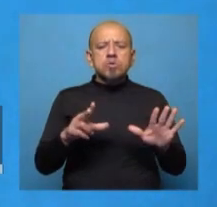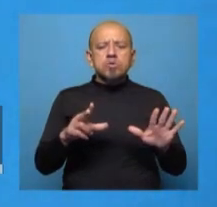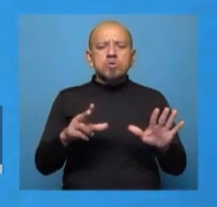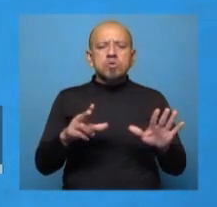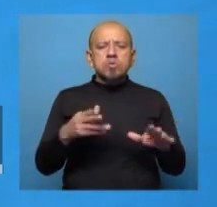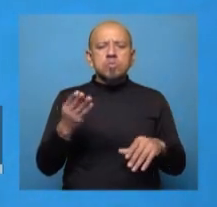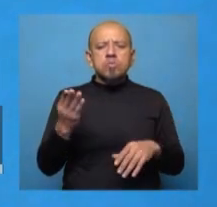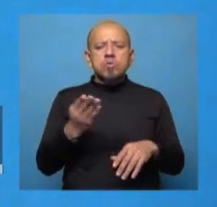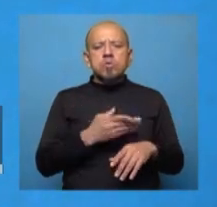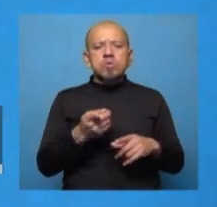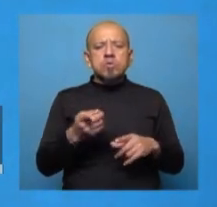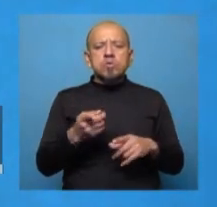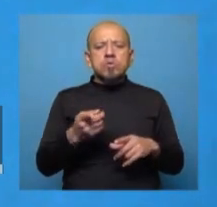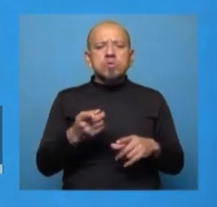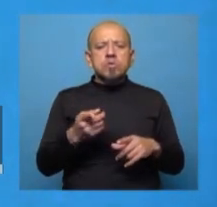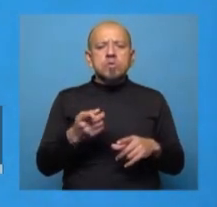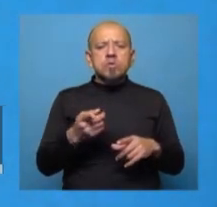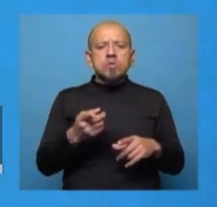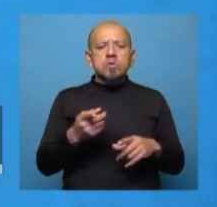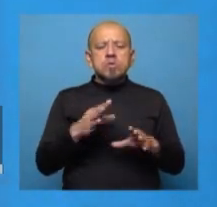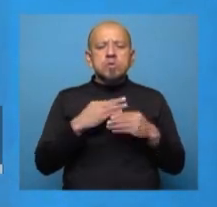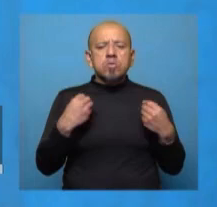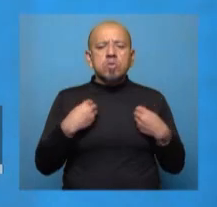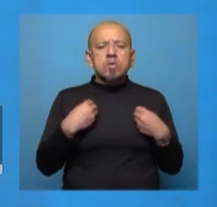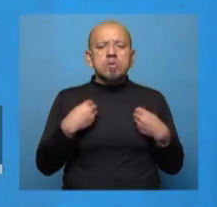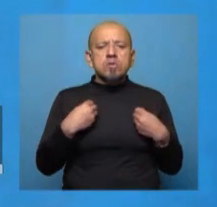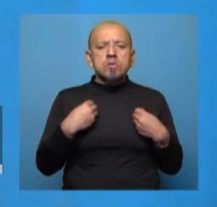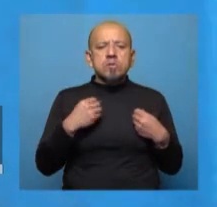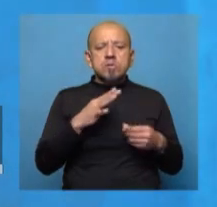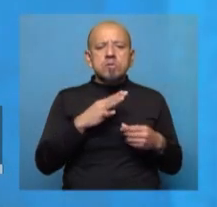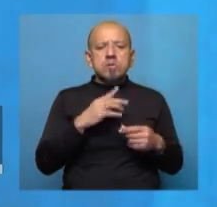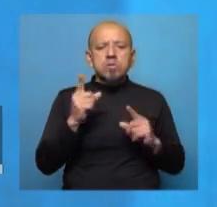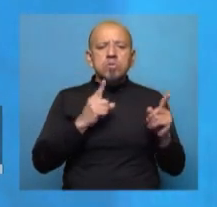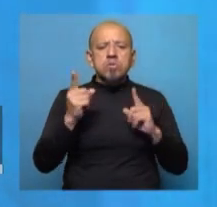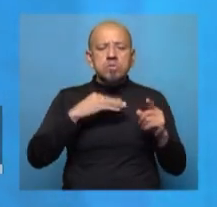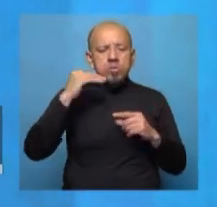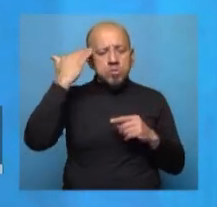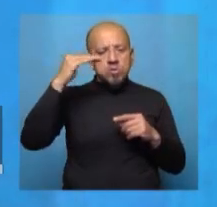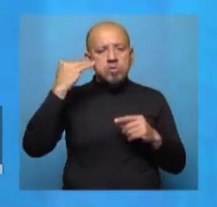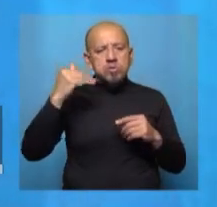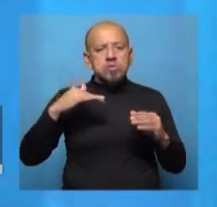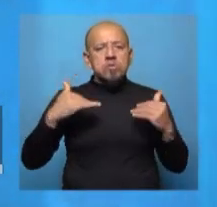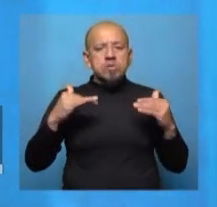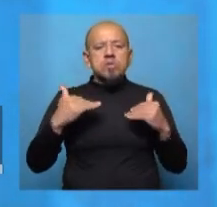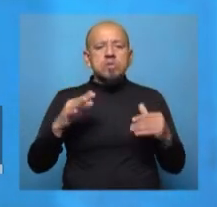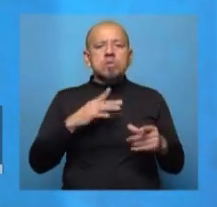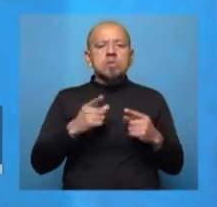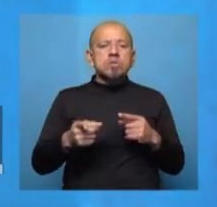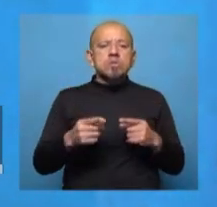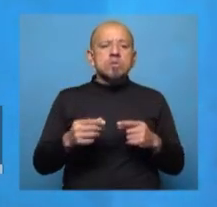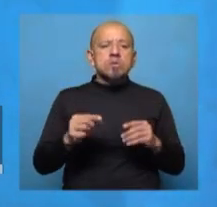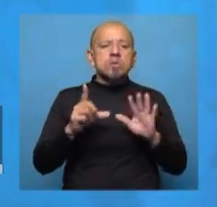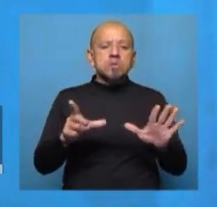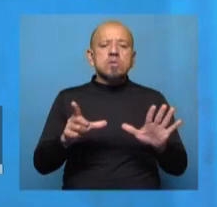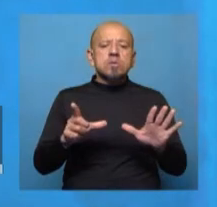algo por cento de las escuelas públicas urbanas con presencia de algún docente que lo proveían En aquel momento siete